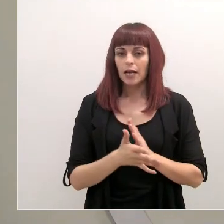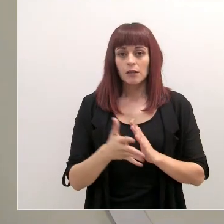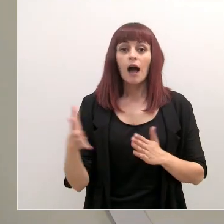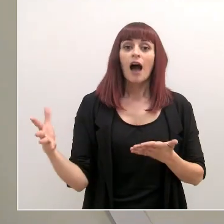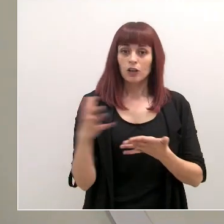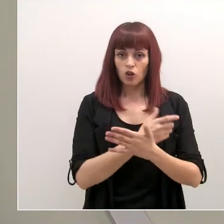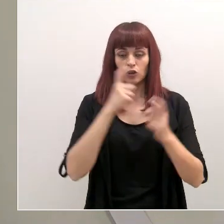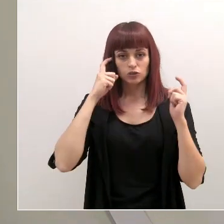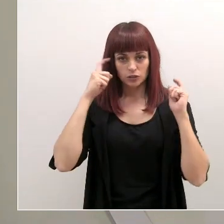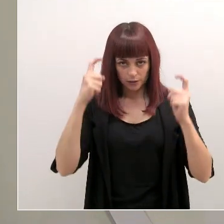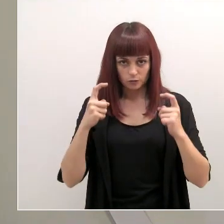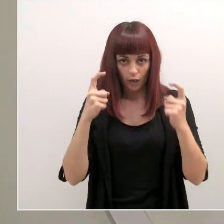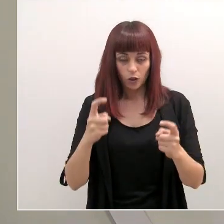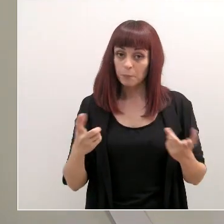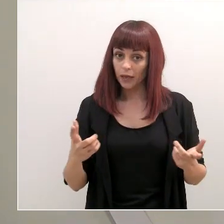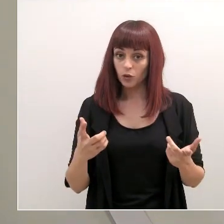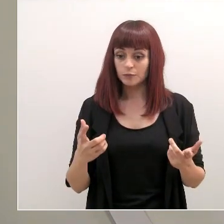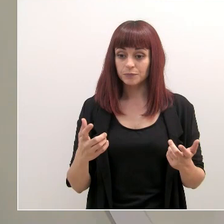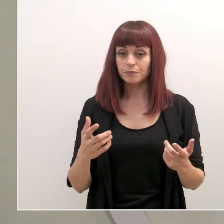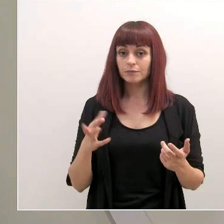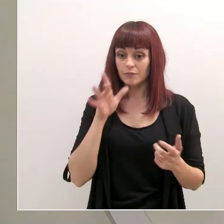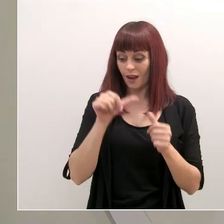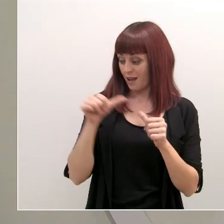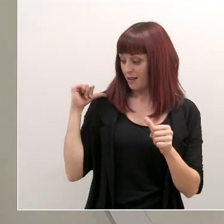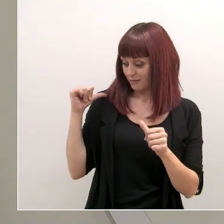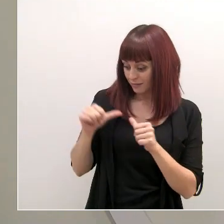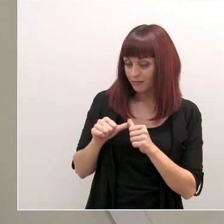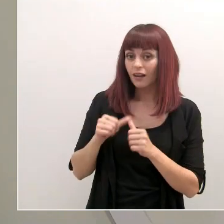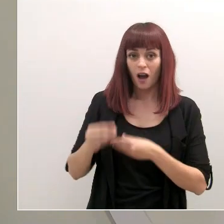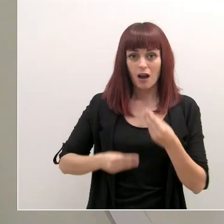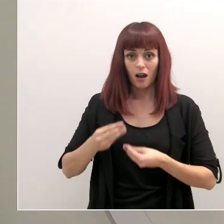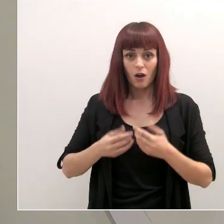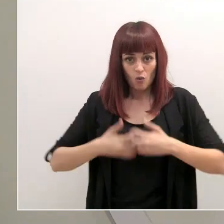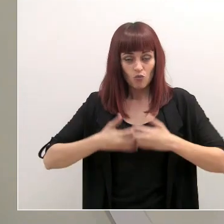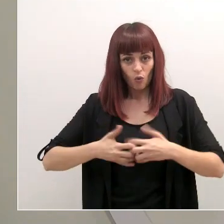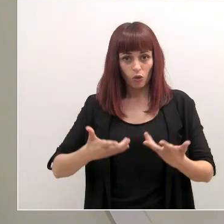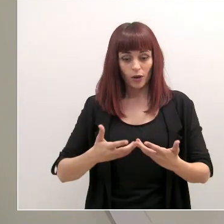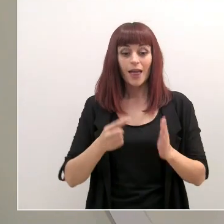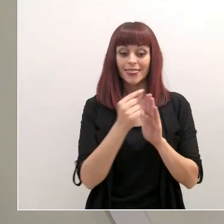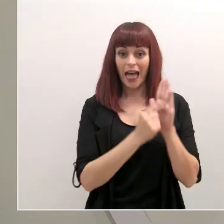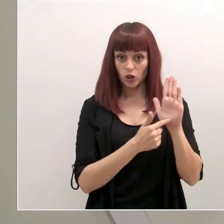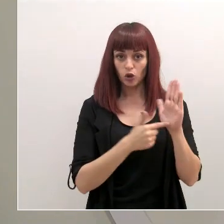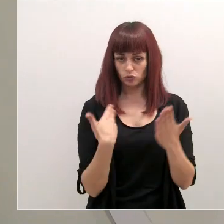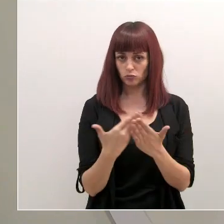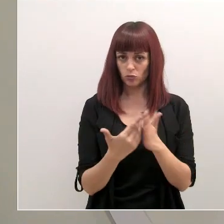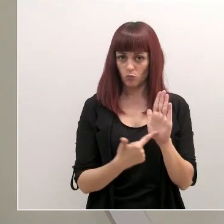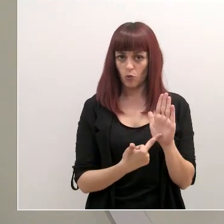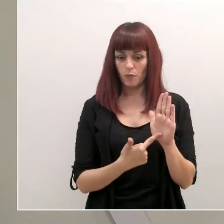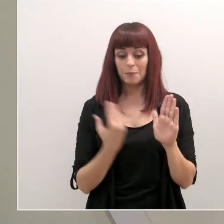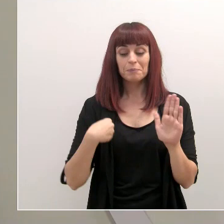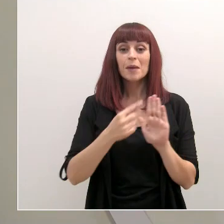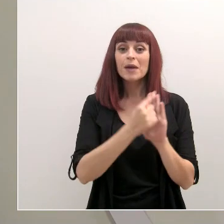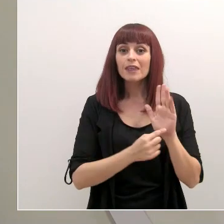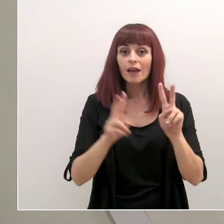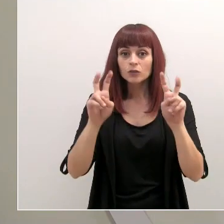esfuerzo, pero lo hecho hasta ahora está funcionando. Los datos que hemos dado hoy son la prueba y estas nuevas medidas